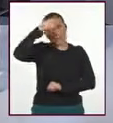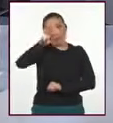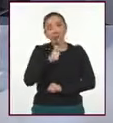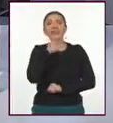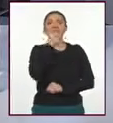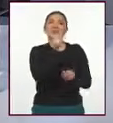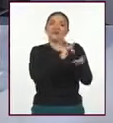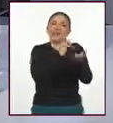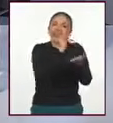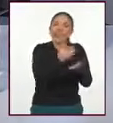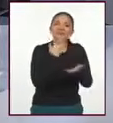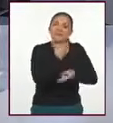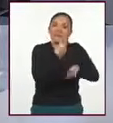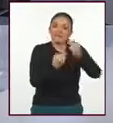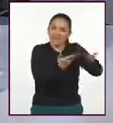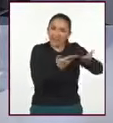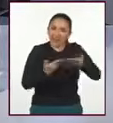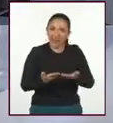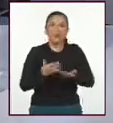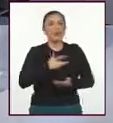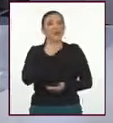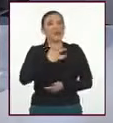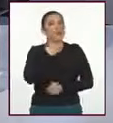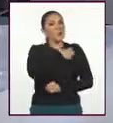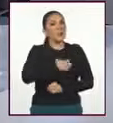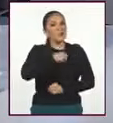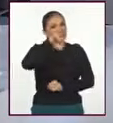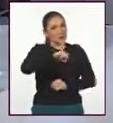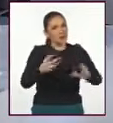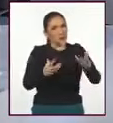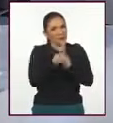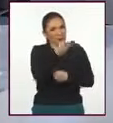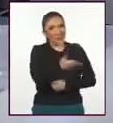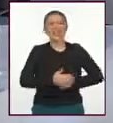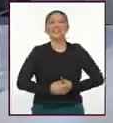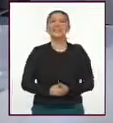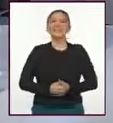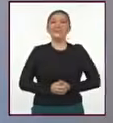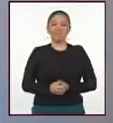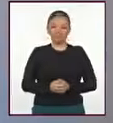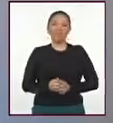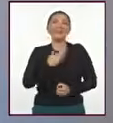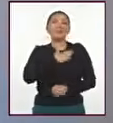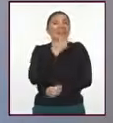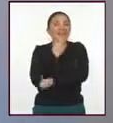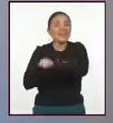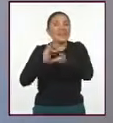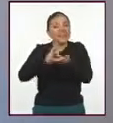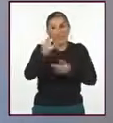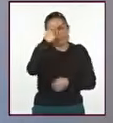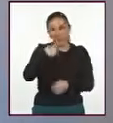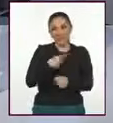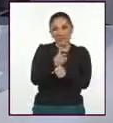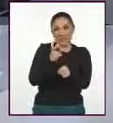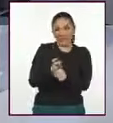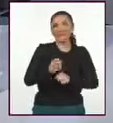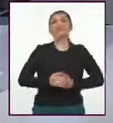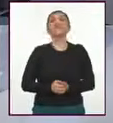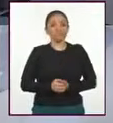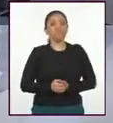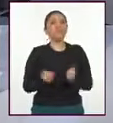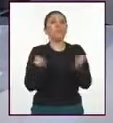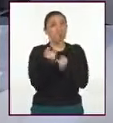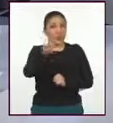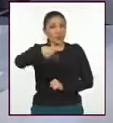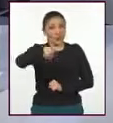una muy cordial bienvenida y nos sentimos muy contentos de que estés acá con nosotros. Buenas tardes, muchas gracias por la invitación. Y a ustedes quisiera